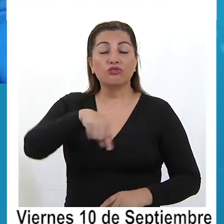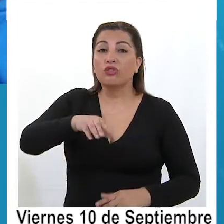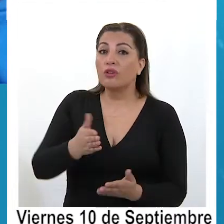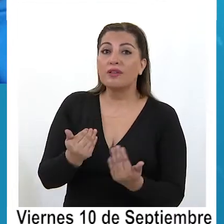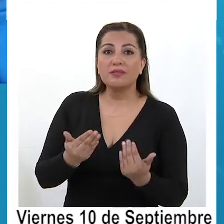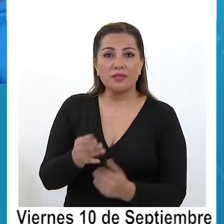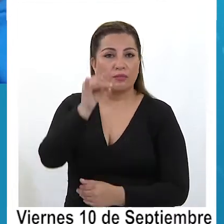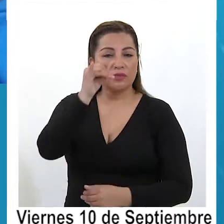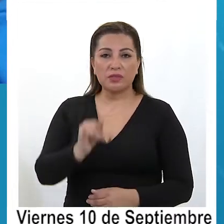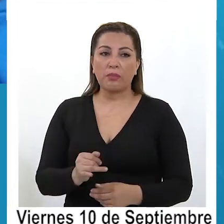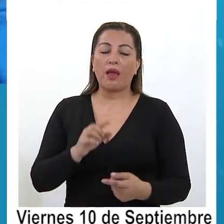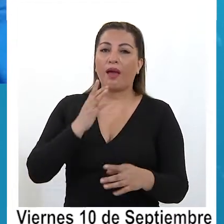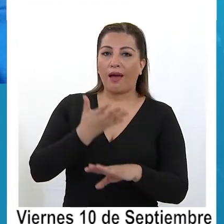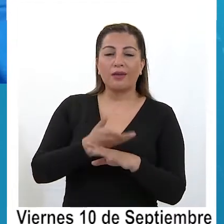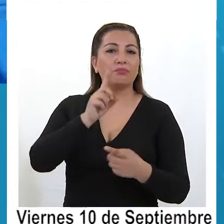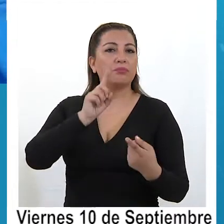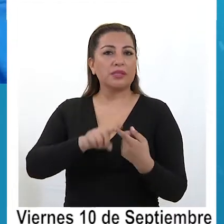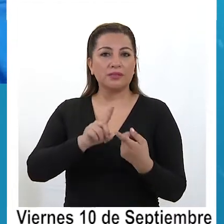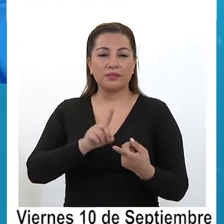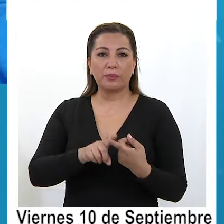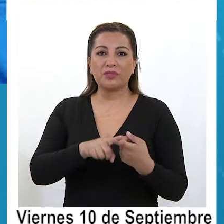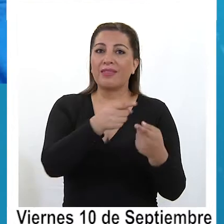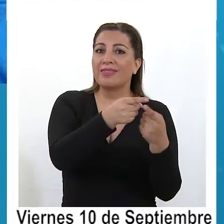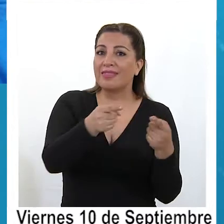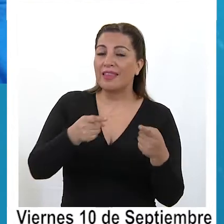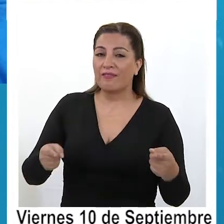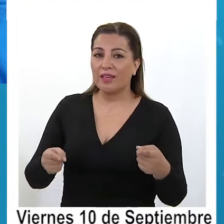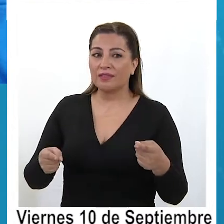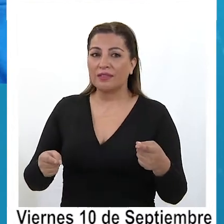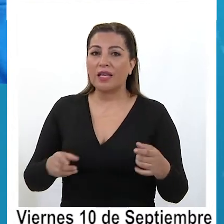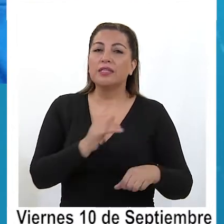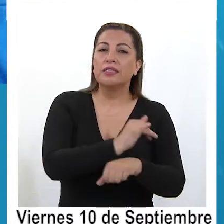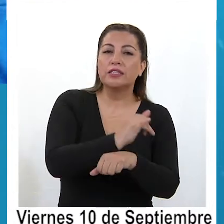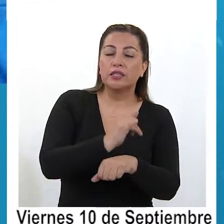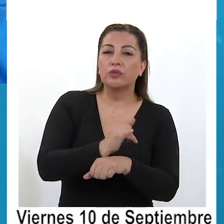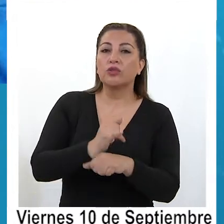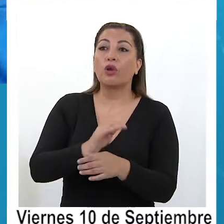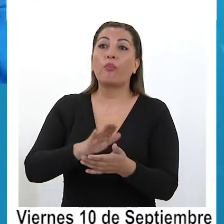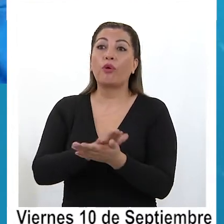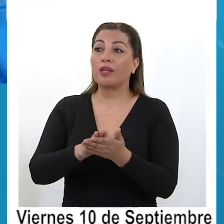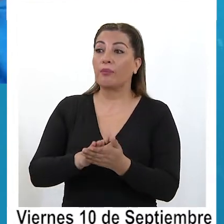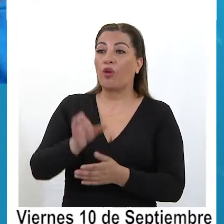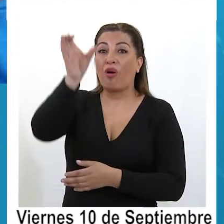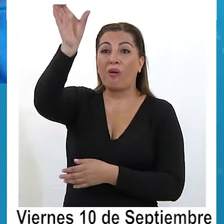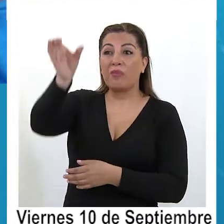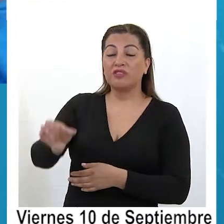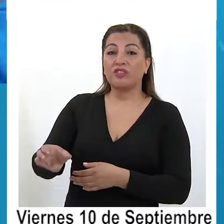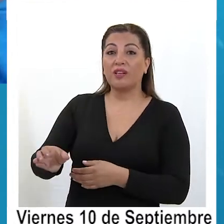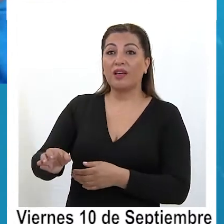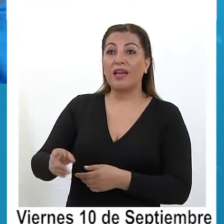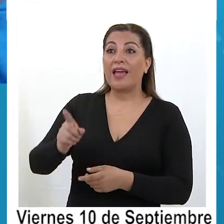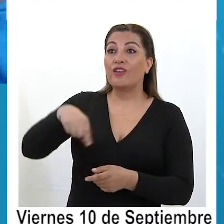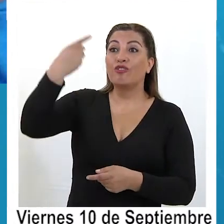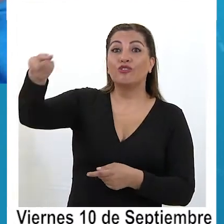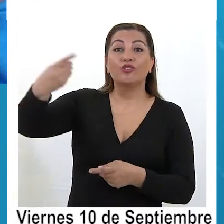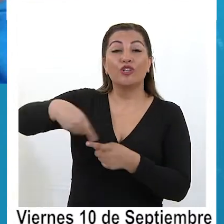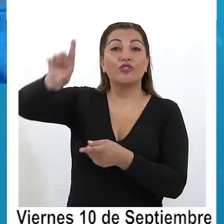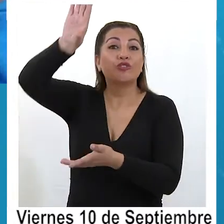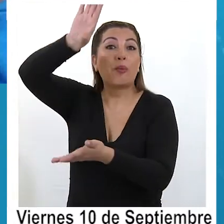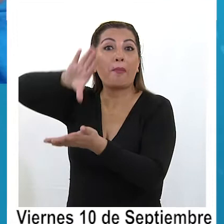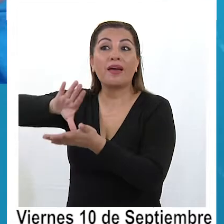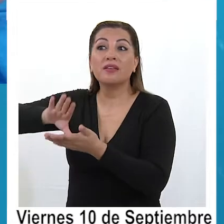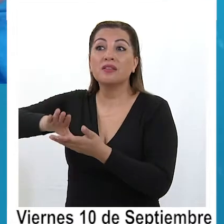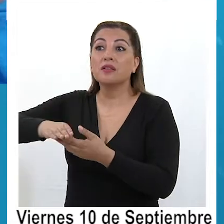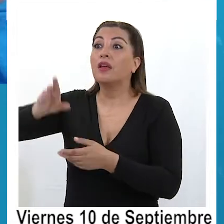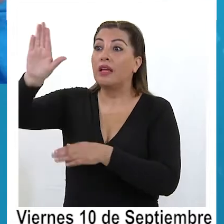necesaria, toda vez que la participación activa de diferentes entes, desde aquel que promociona el viaje en el extranjero, de aquella persona que capta